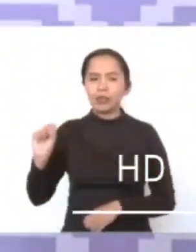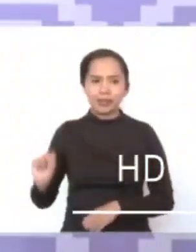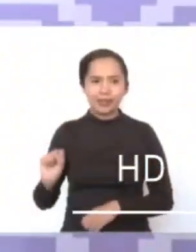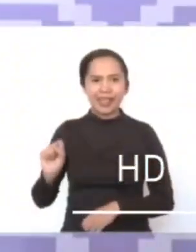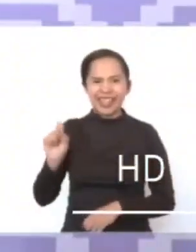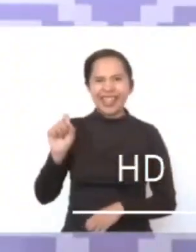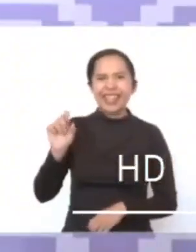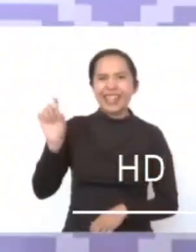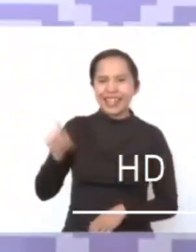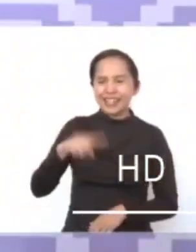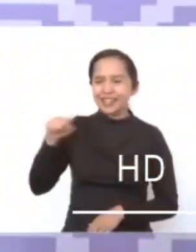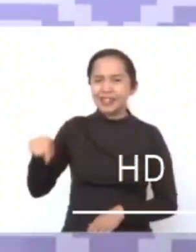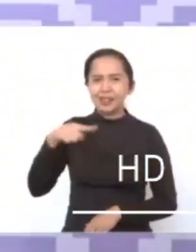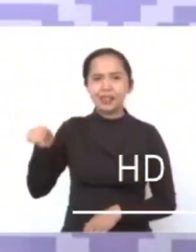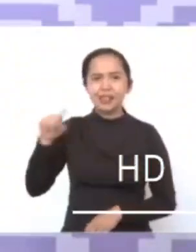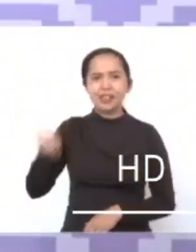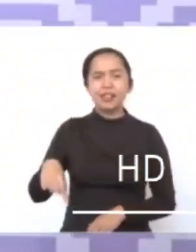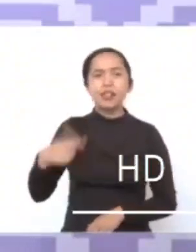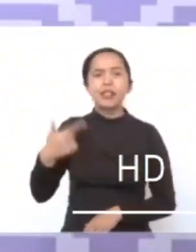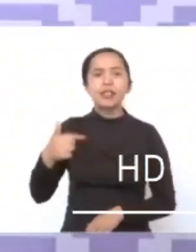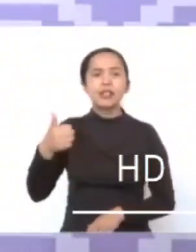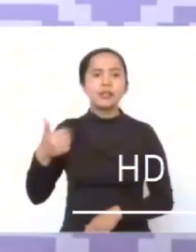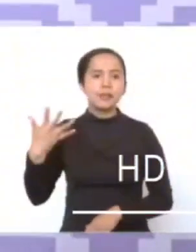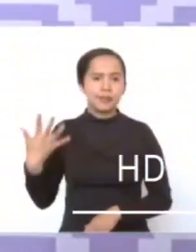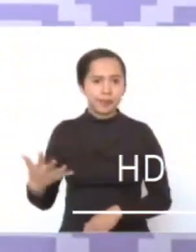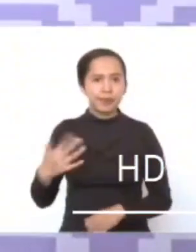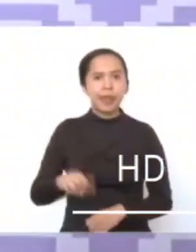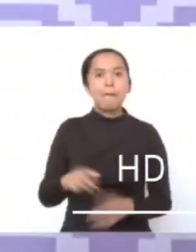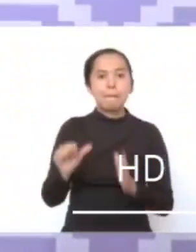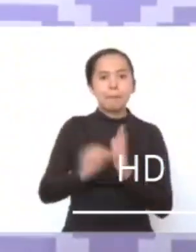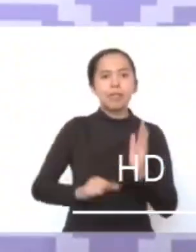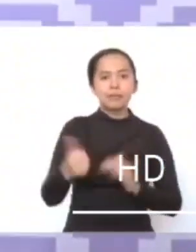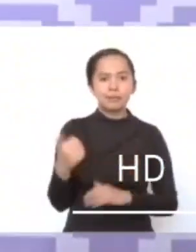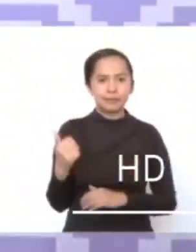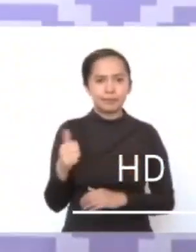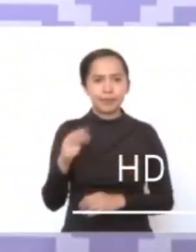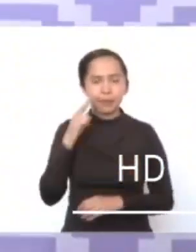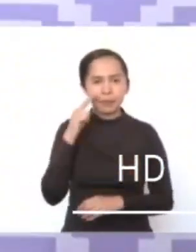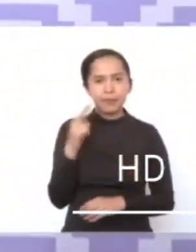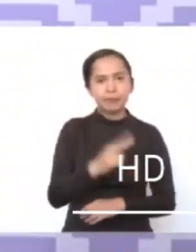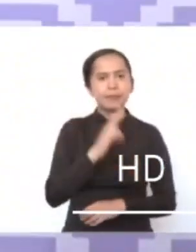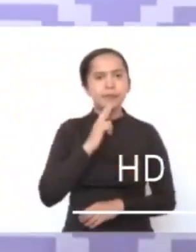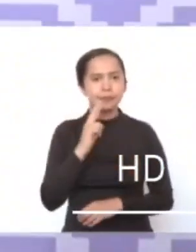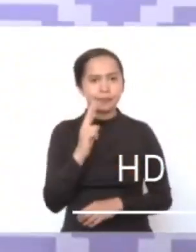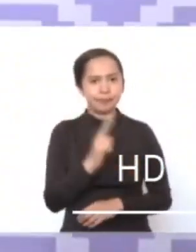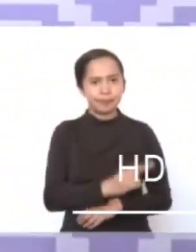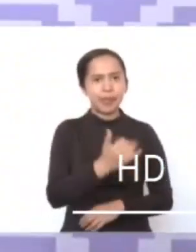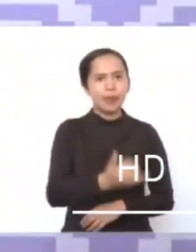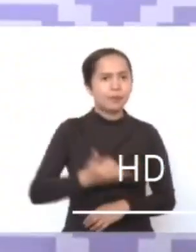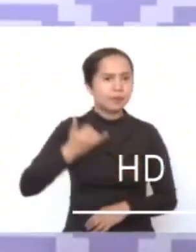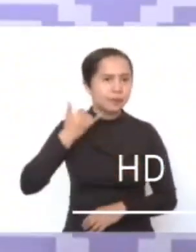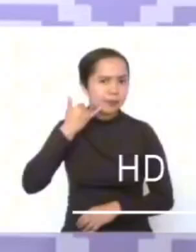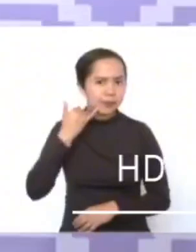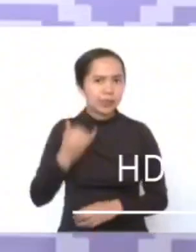Mujeres *765, al mes de agosto se ha dado respuesta integral a